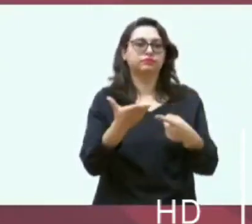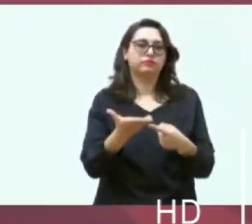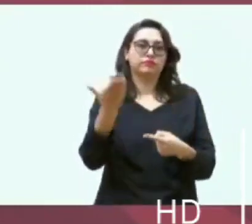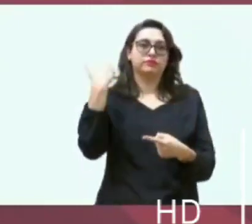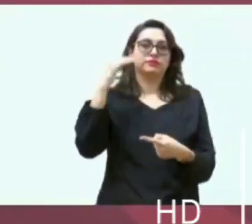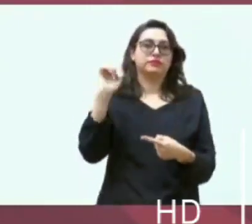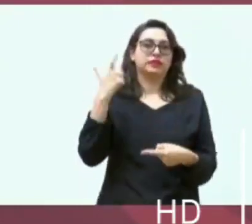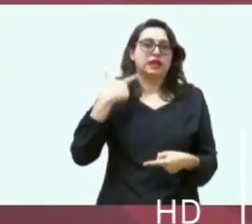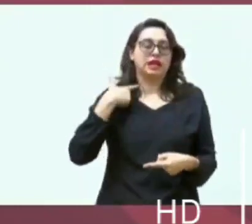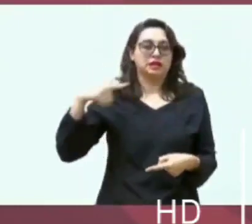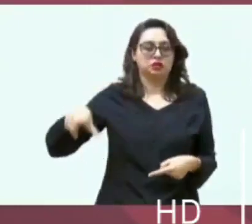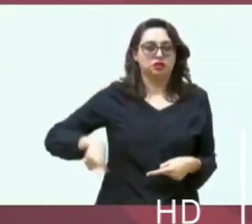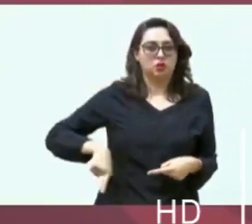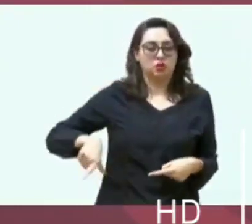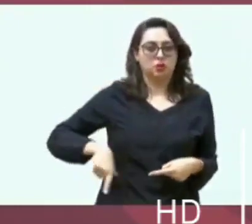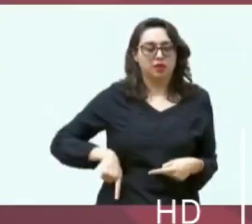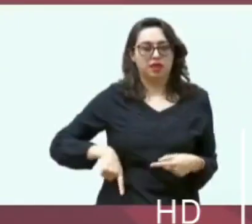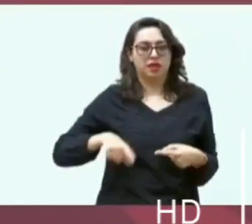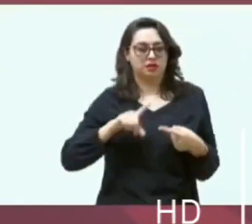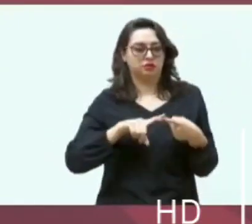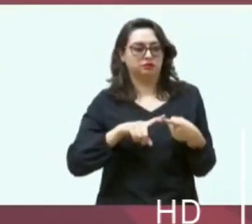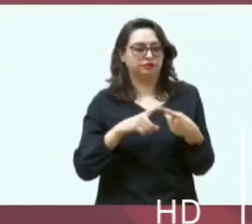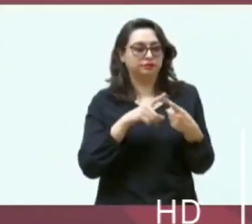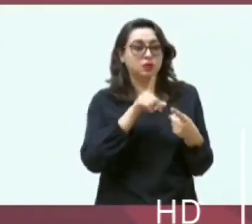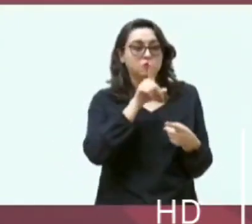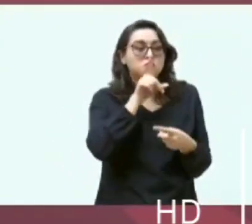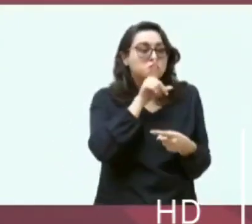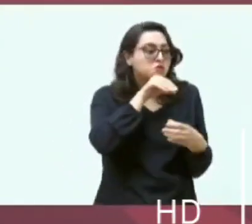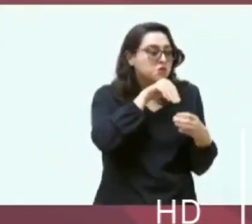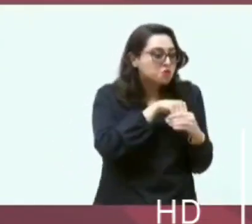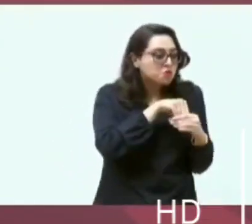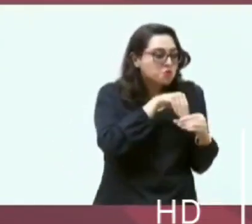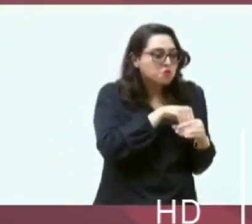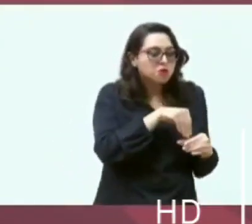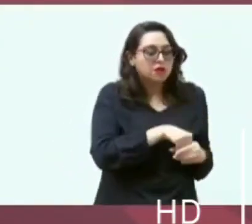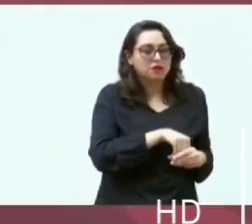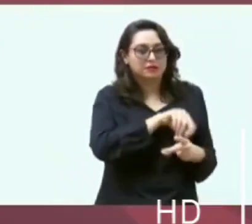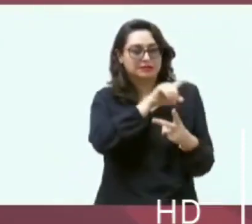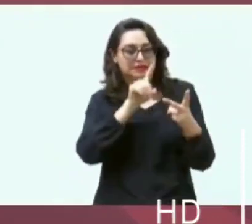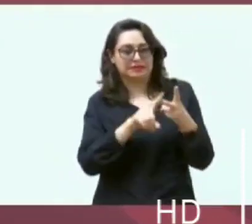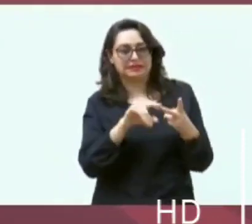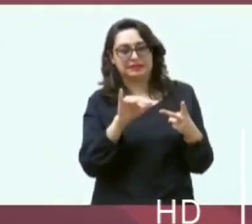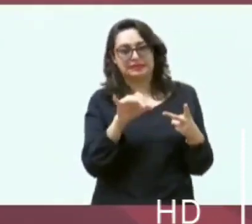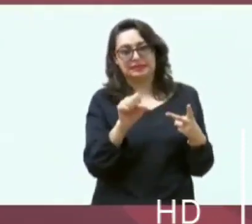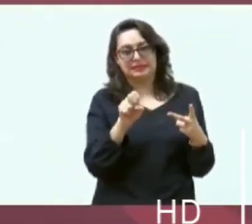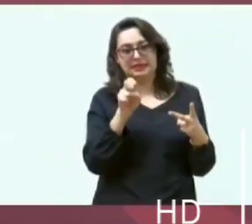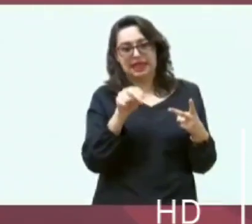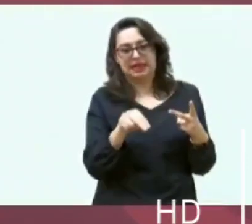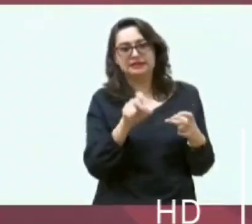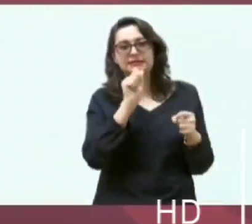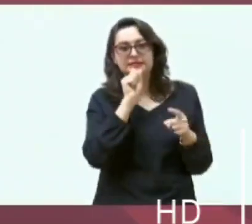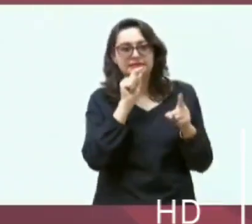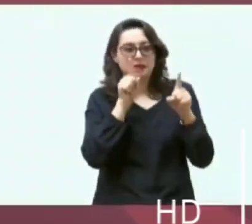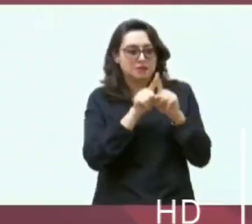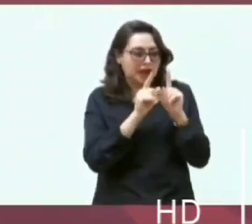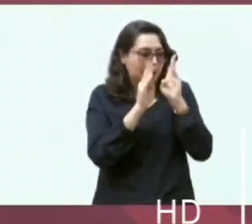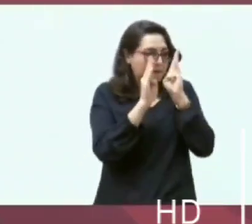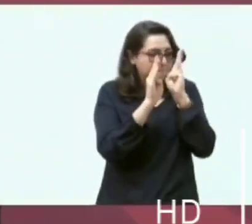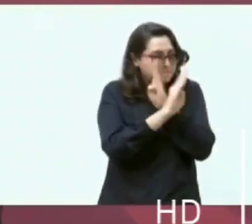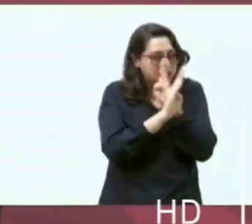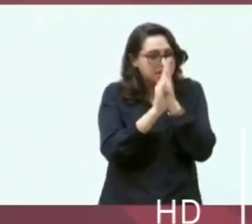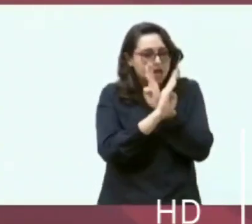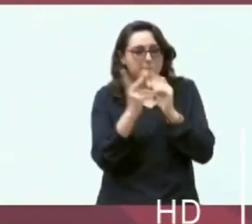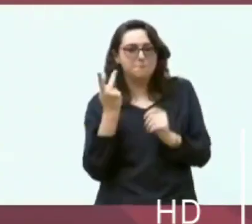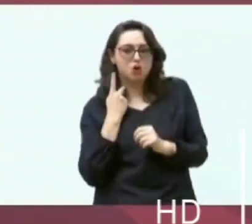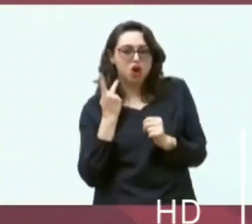Inteligencia y Seguridad Nacional, el CISEN, que están relacionados con espionaje